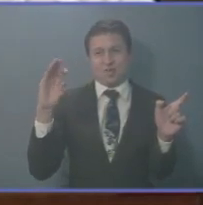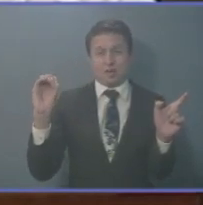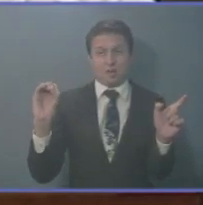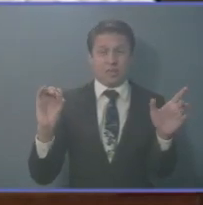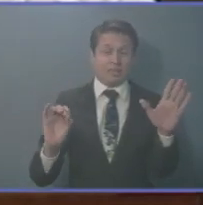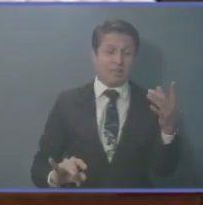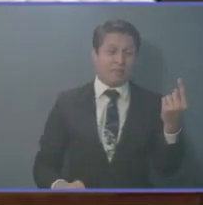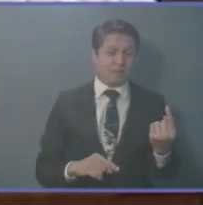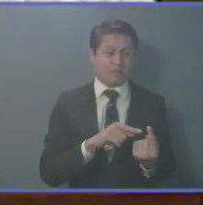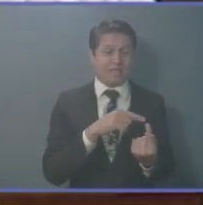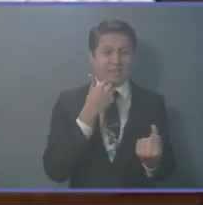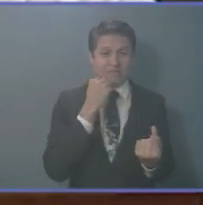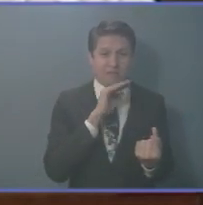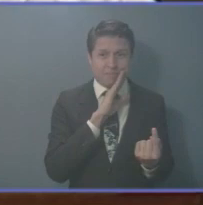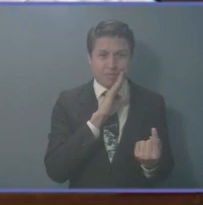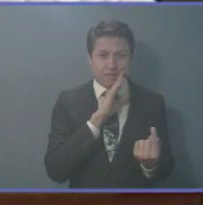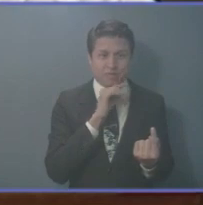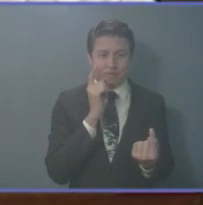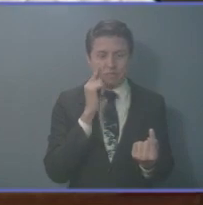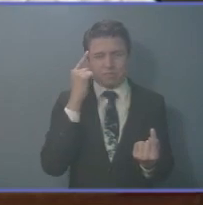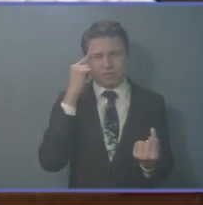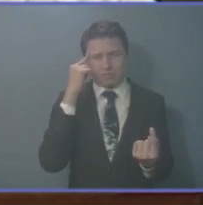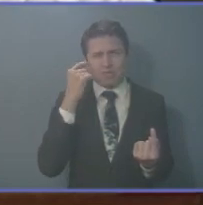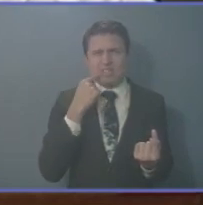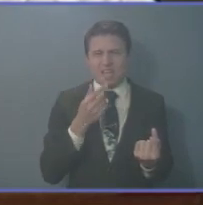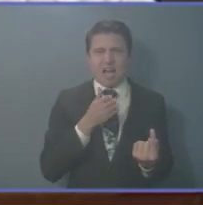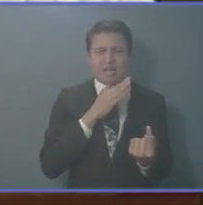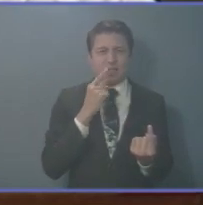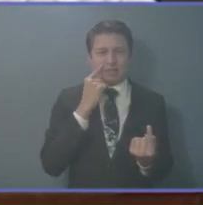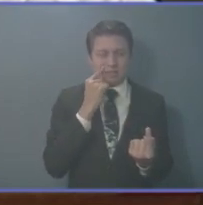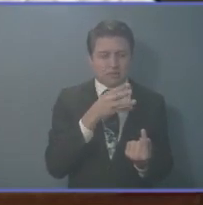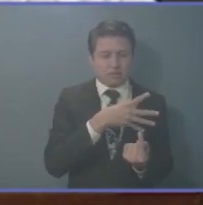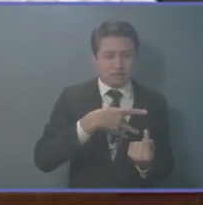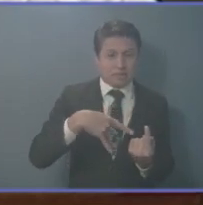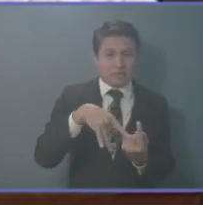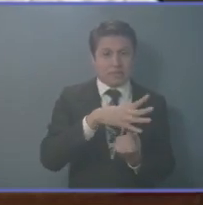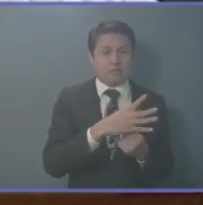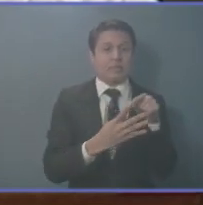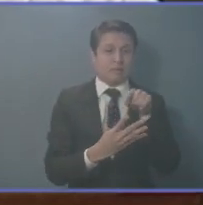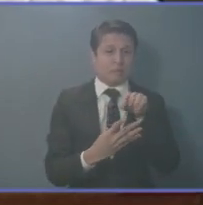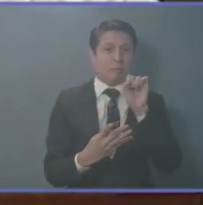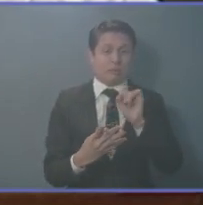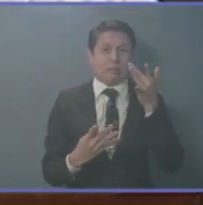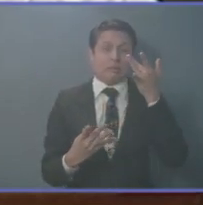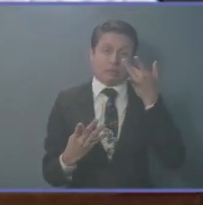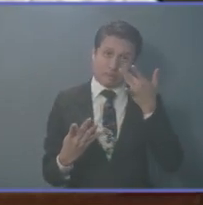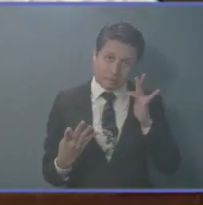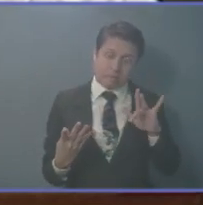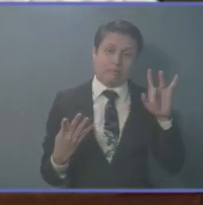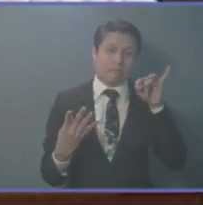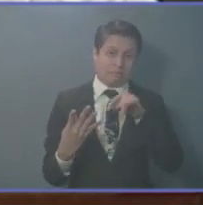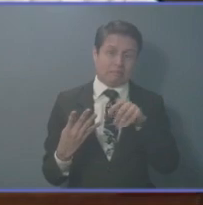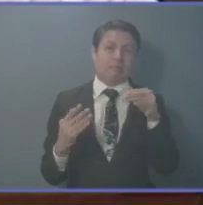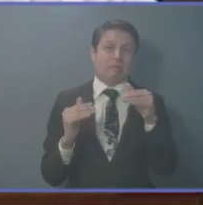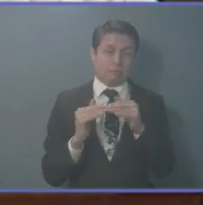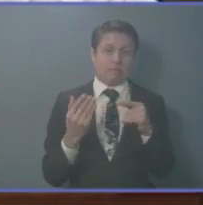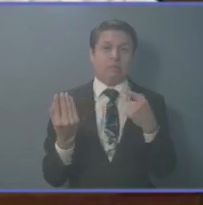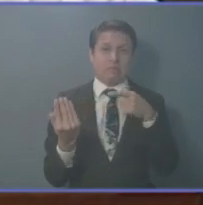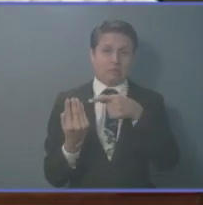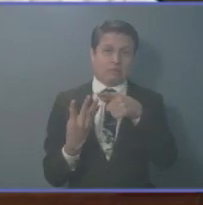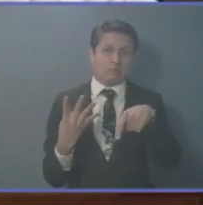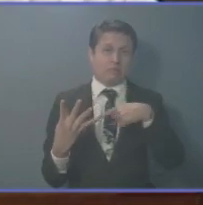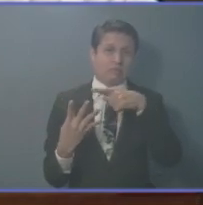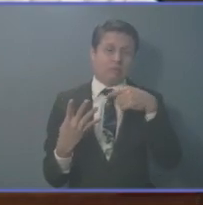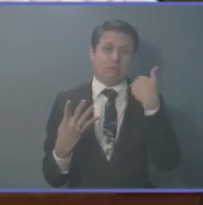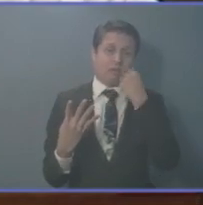físico o estar a menos de 1 metro de distancia de un caso sospechoso o confirmado por COVID-19, dentro de un periodo de 30 días antes de la fecha de